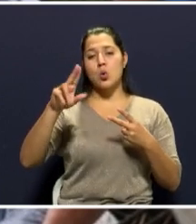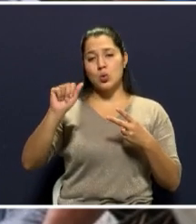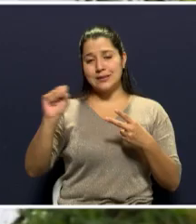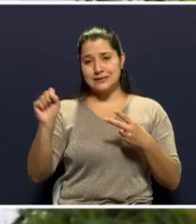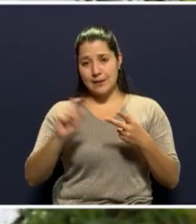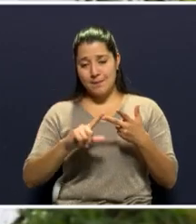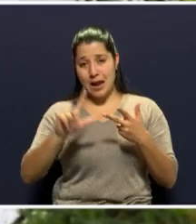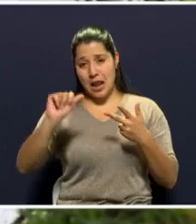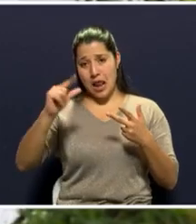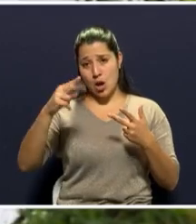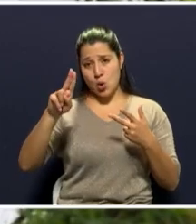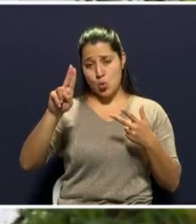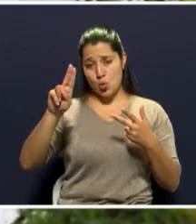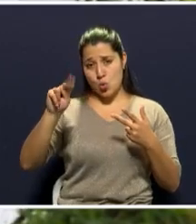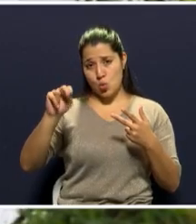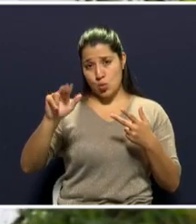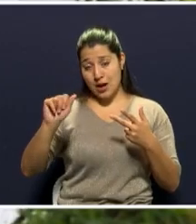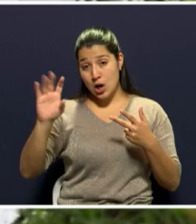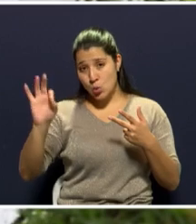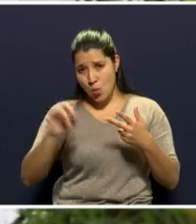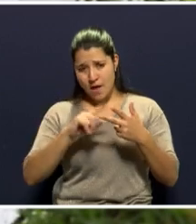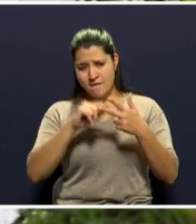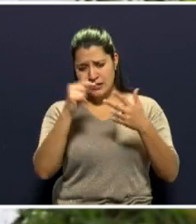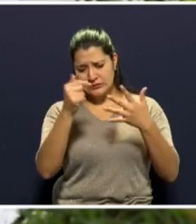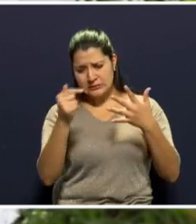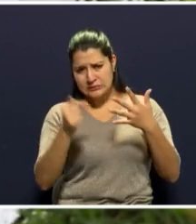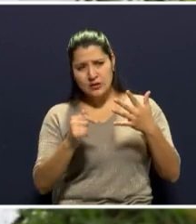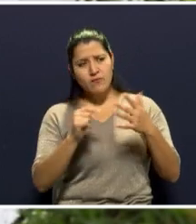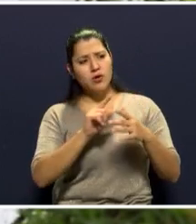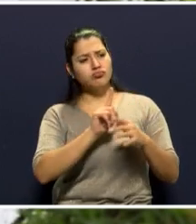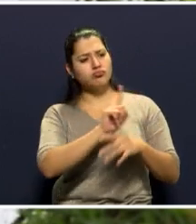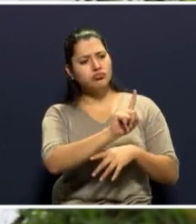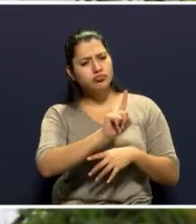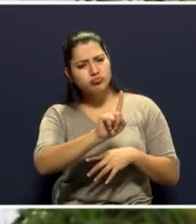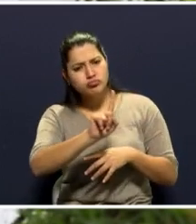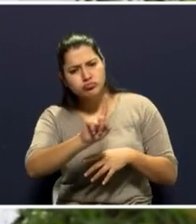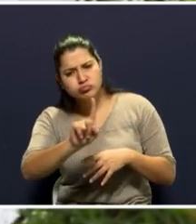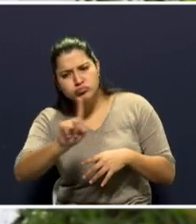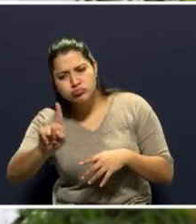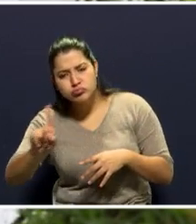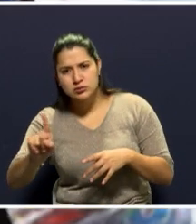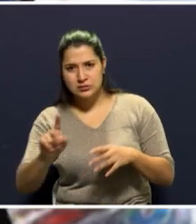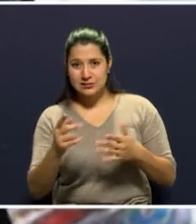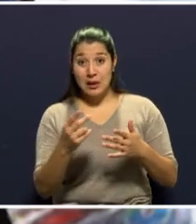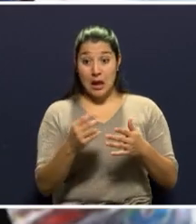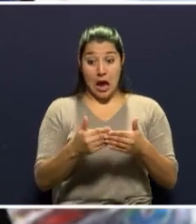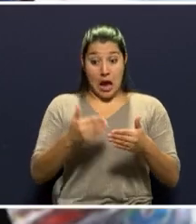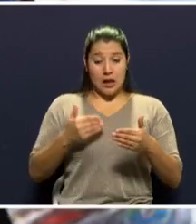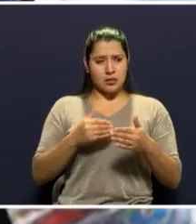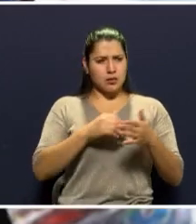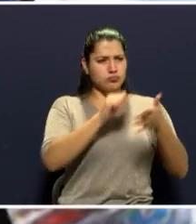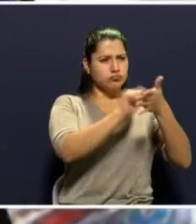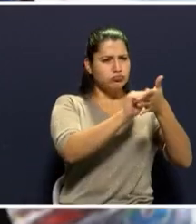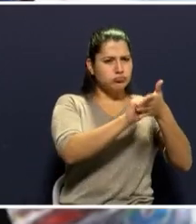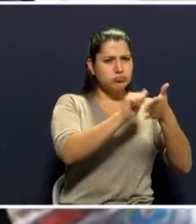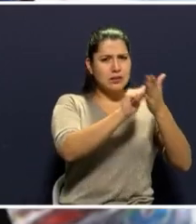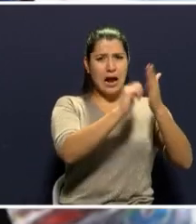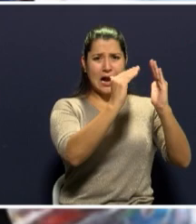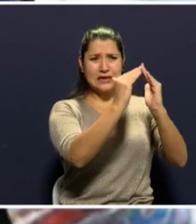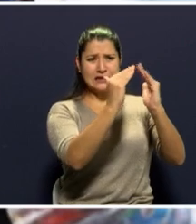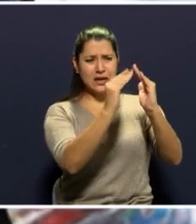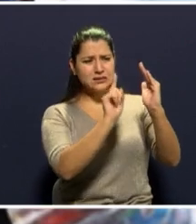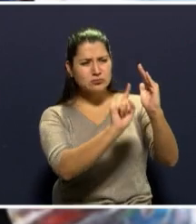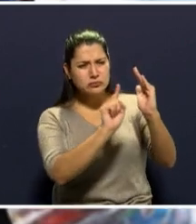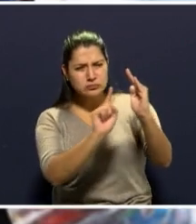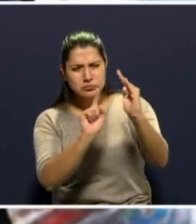Laguna 9 fueron las comunidades donde tocaron puerta a puerta para identificar a todas esas familias que en este momento necesitan de la ayuda. Nosotros